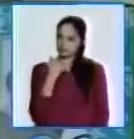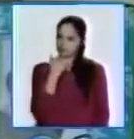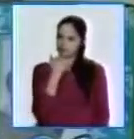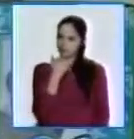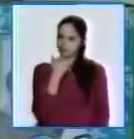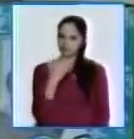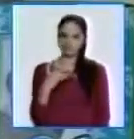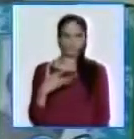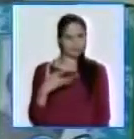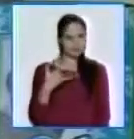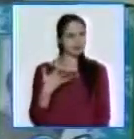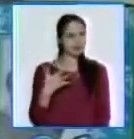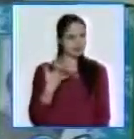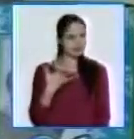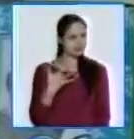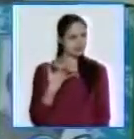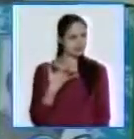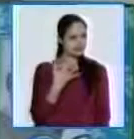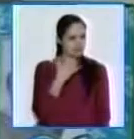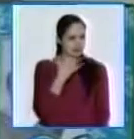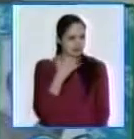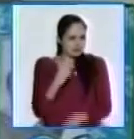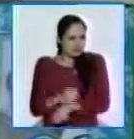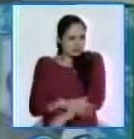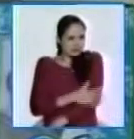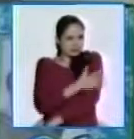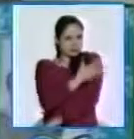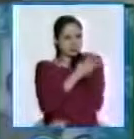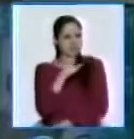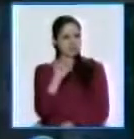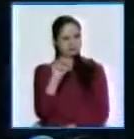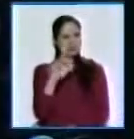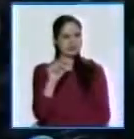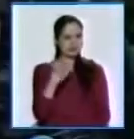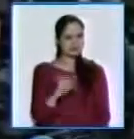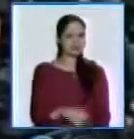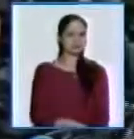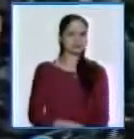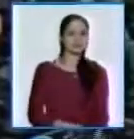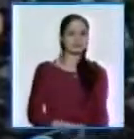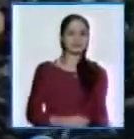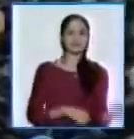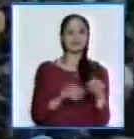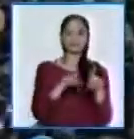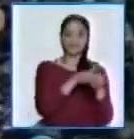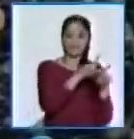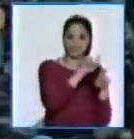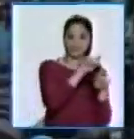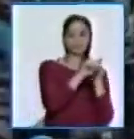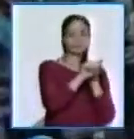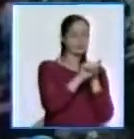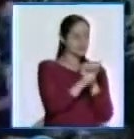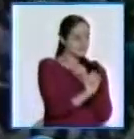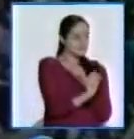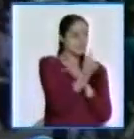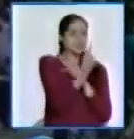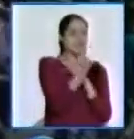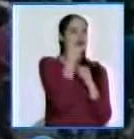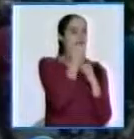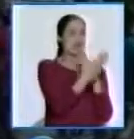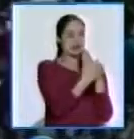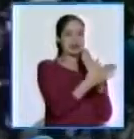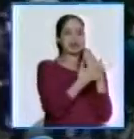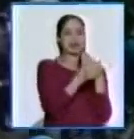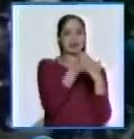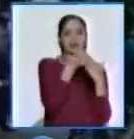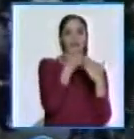yo sentí como un escalofrío. La hermana de Carlos Augusto fue la primera en conocer la noticia al